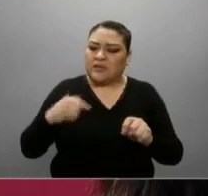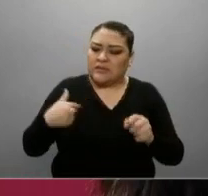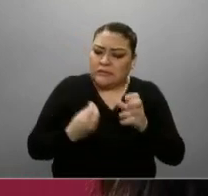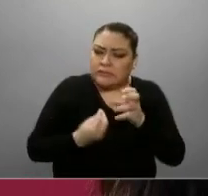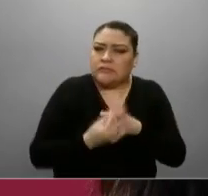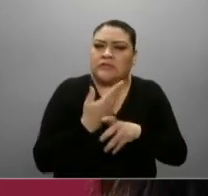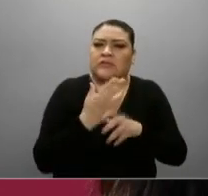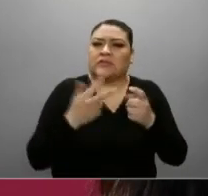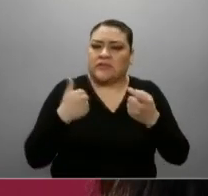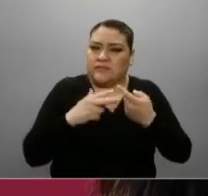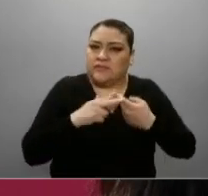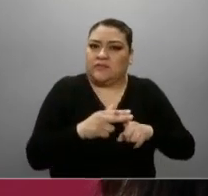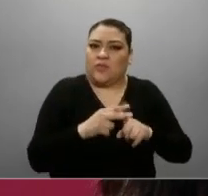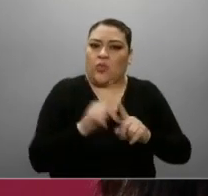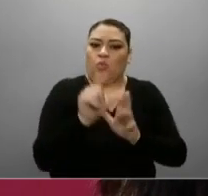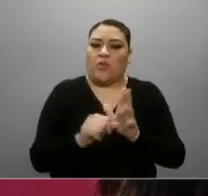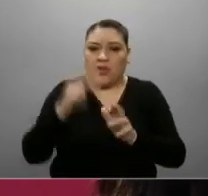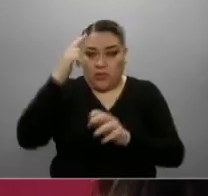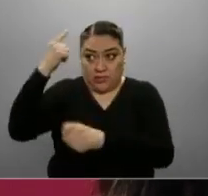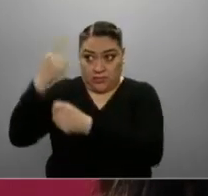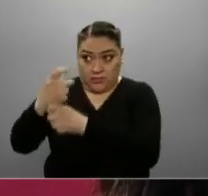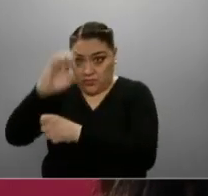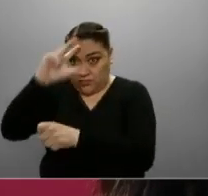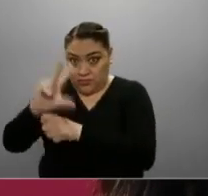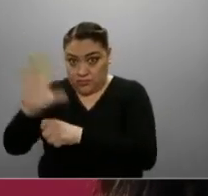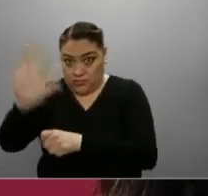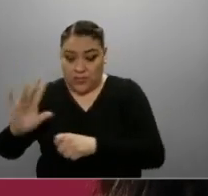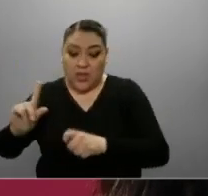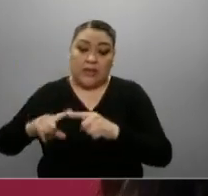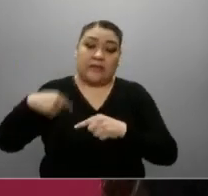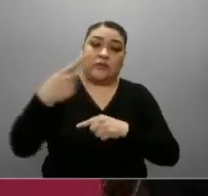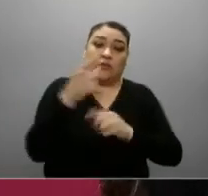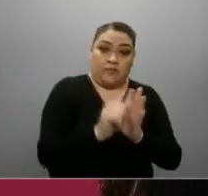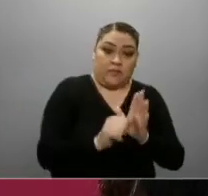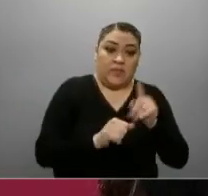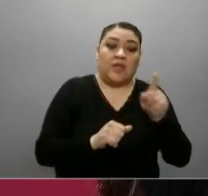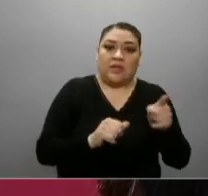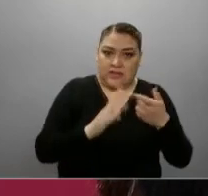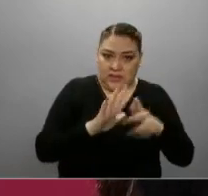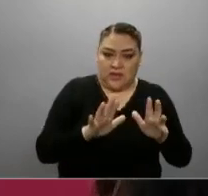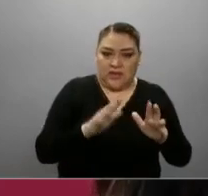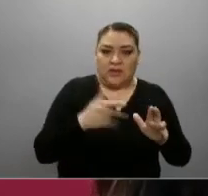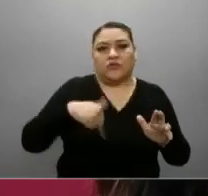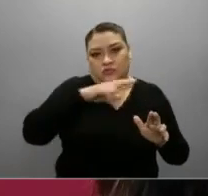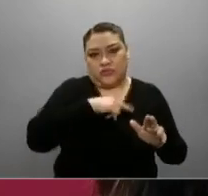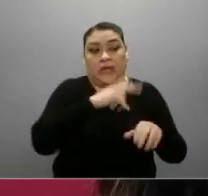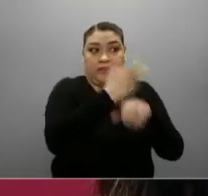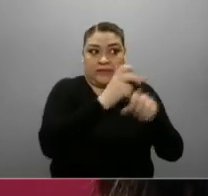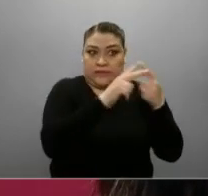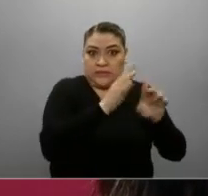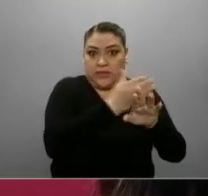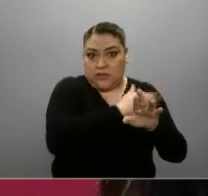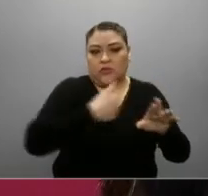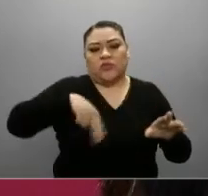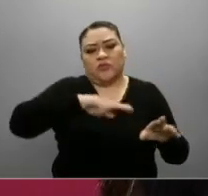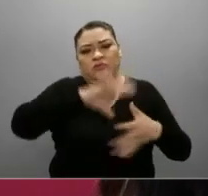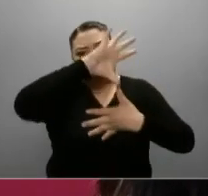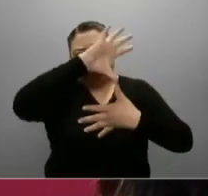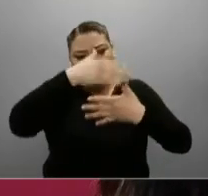recientes. Aproximadamente un mes después, los países de América, excepto Estados Unidos, entramos un mes después a la